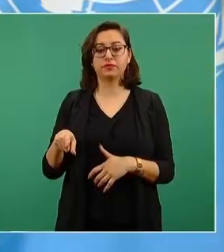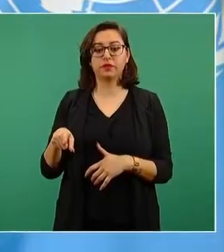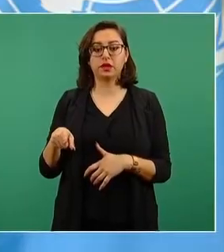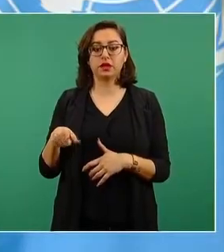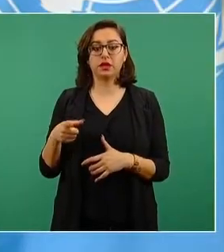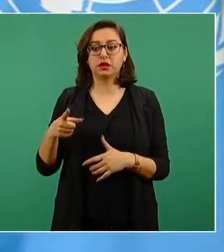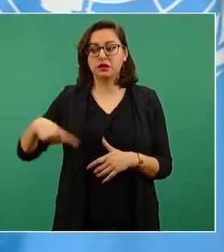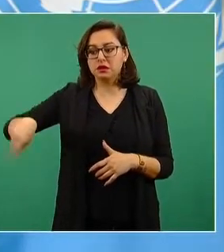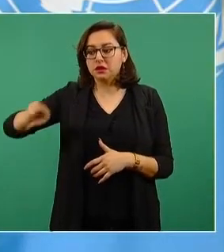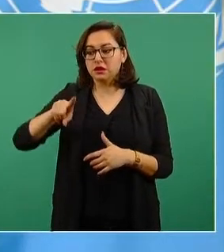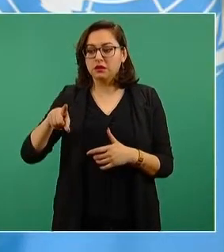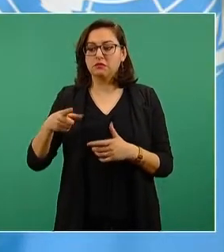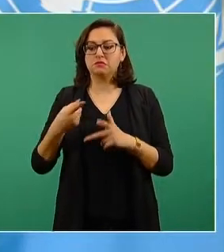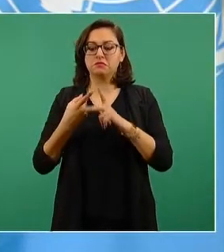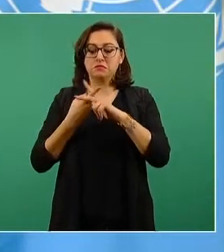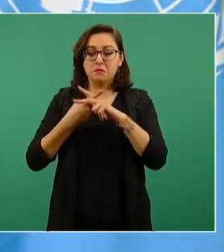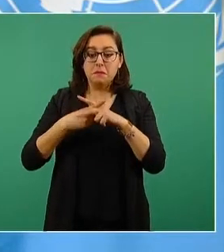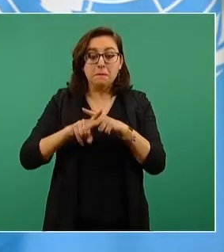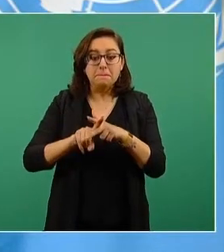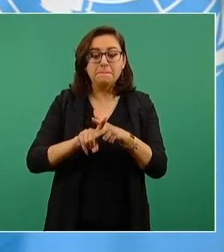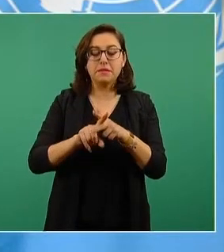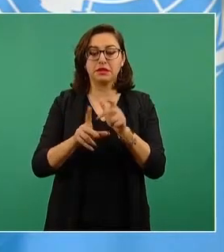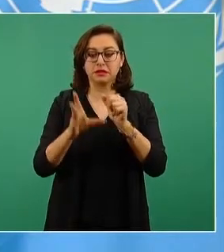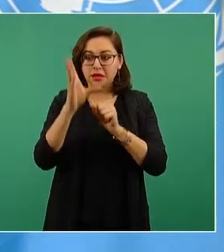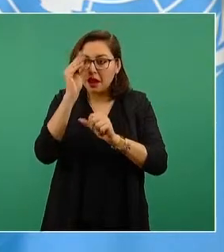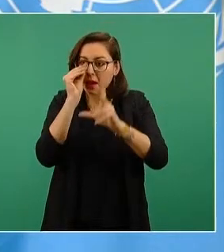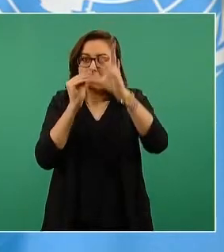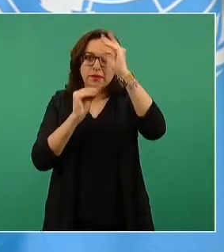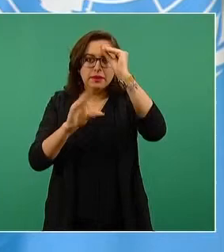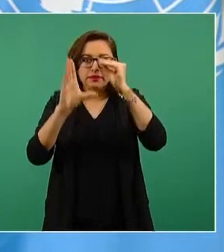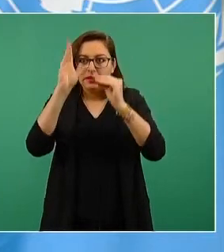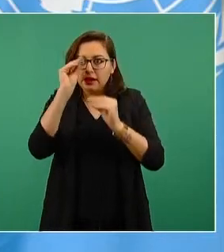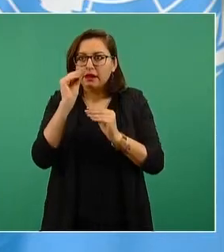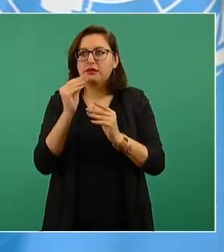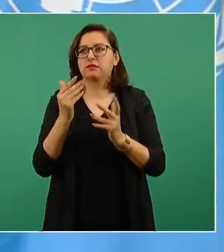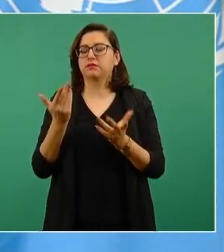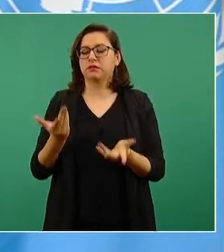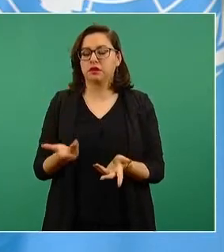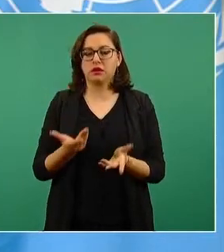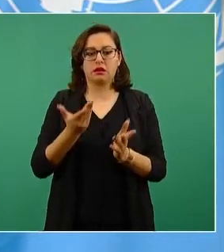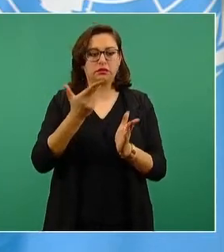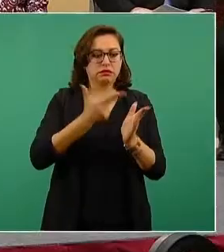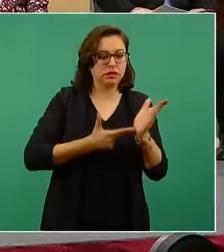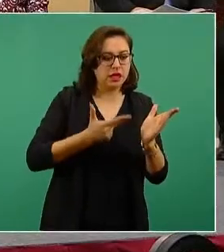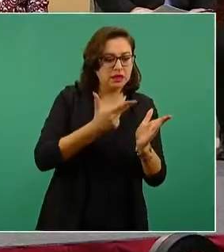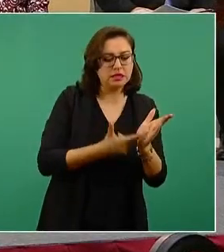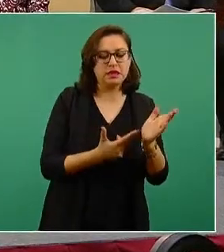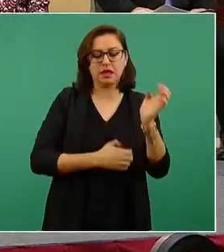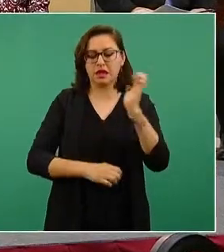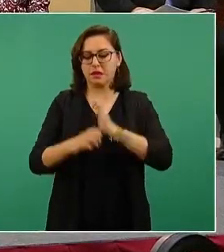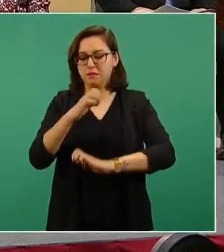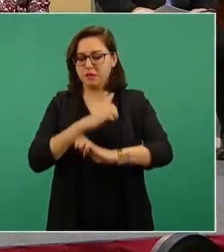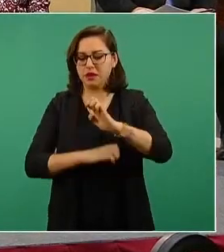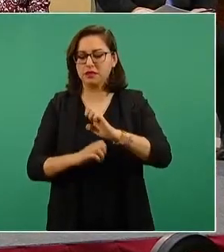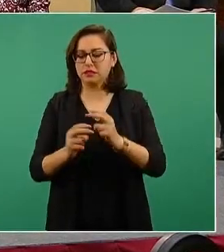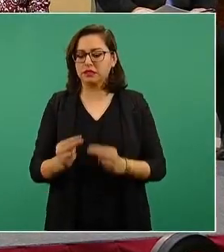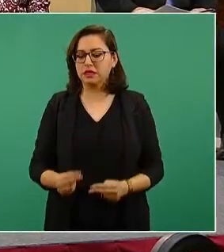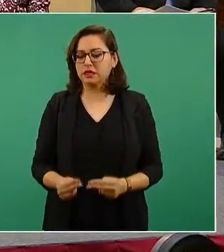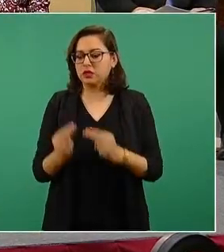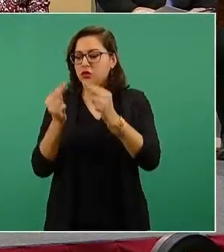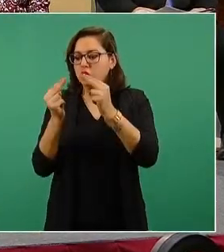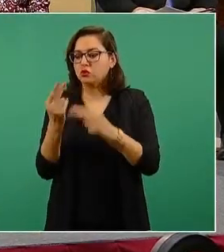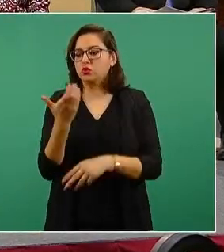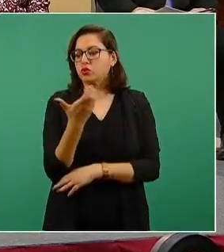trabajando de aprendices en talleres, en empresas, en comercios, en el campo,